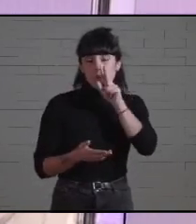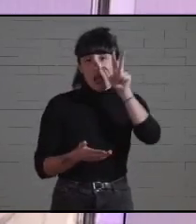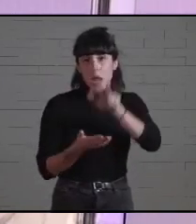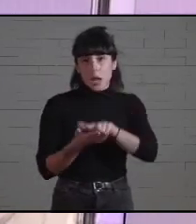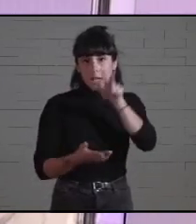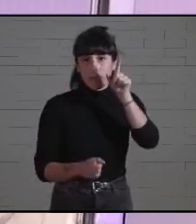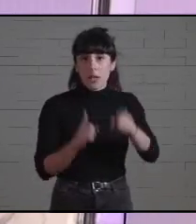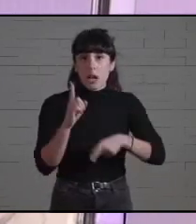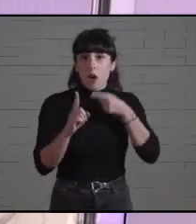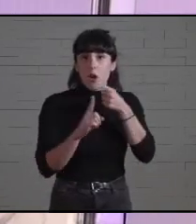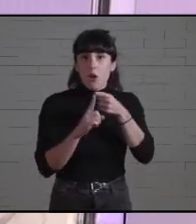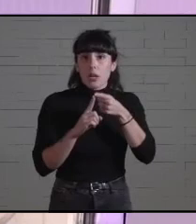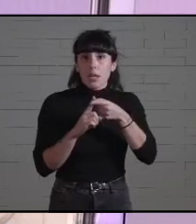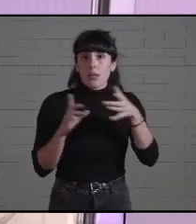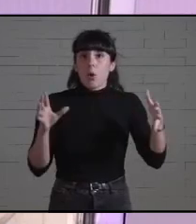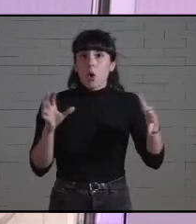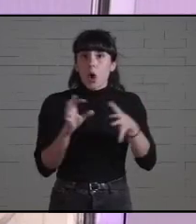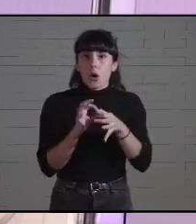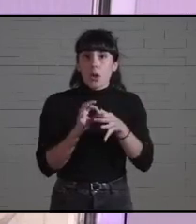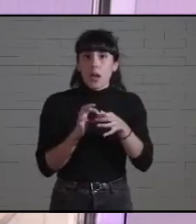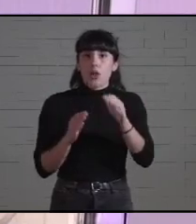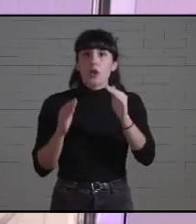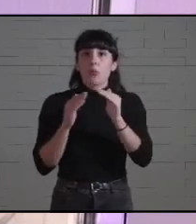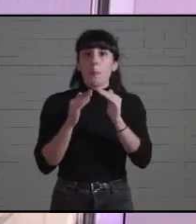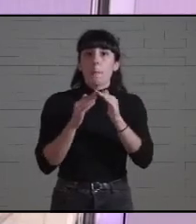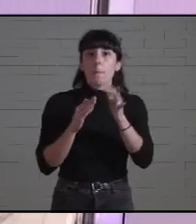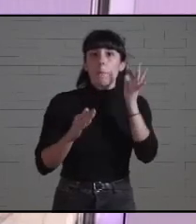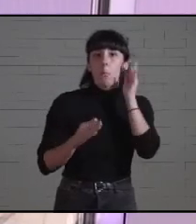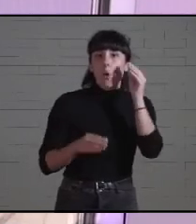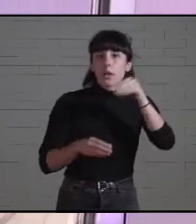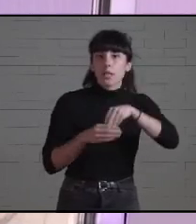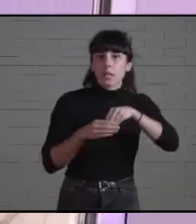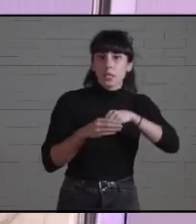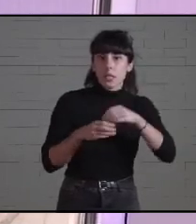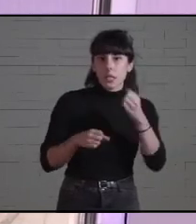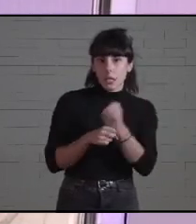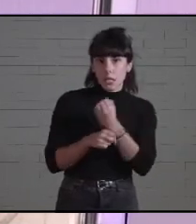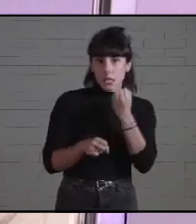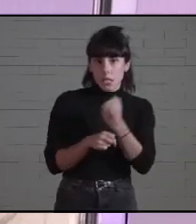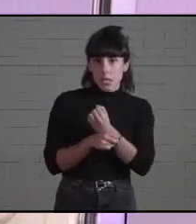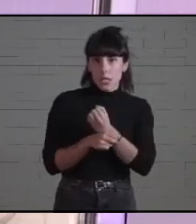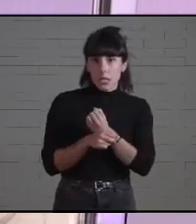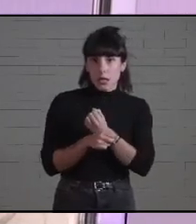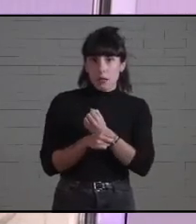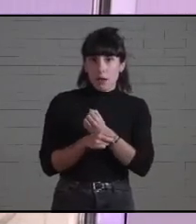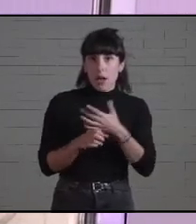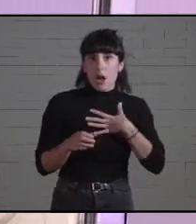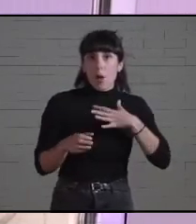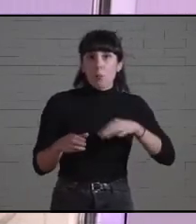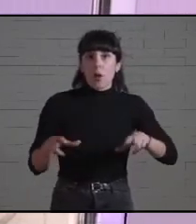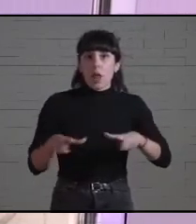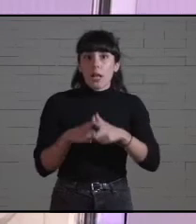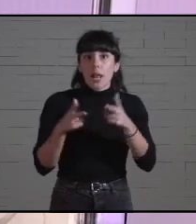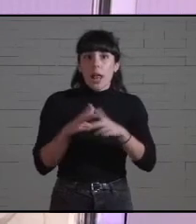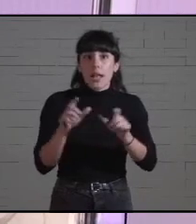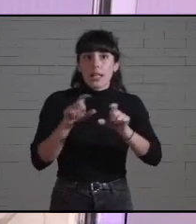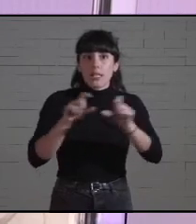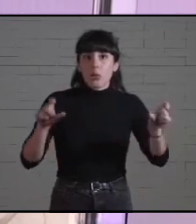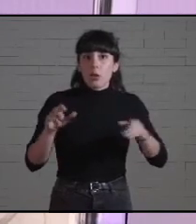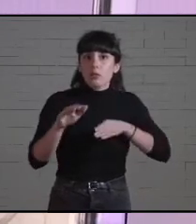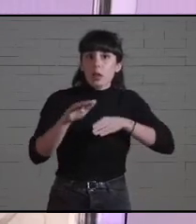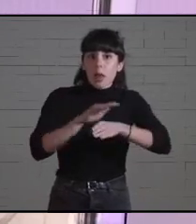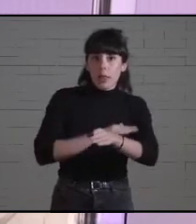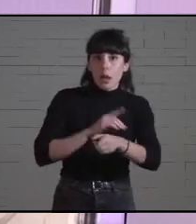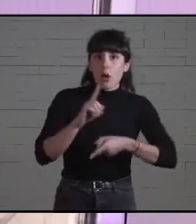personas empleadas del hogar para que se afilien al régimen general de la seguridad social y tengan así los mismos